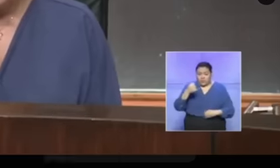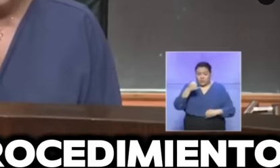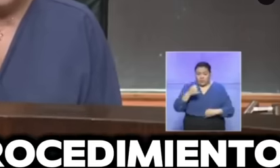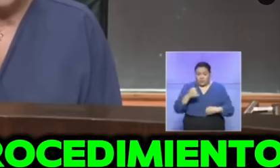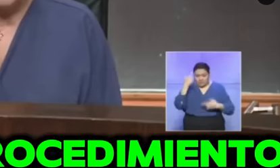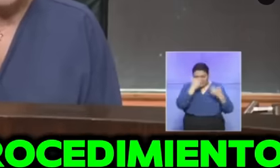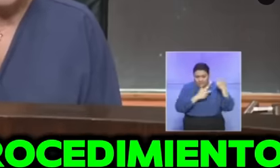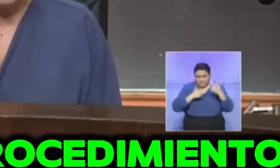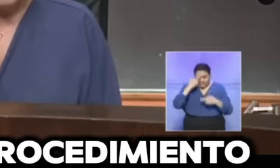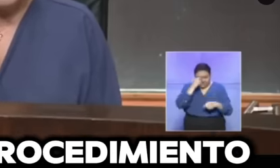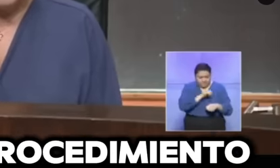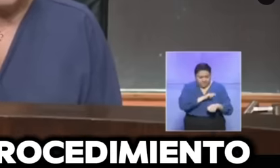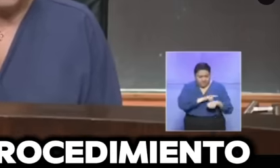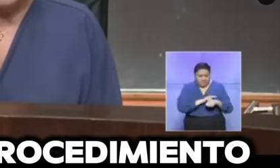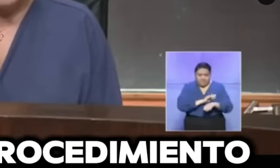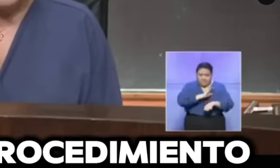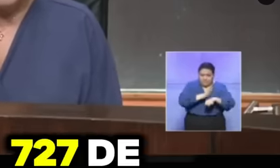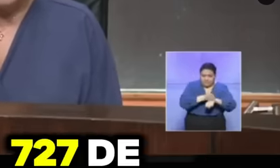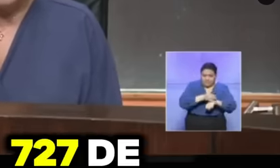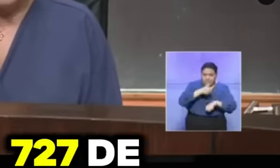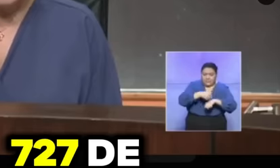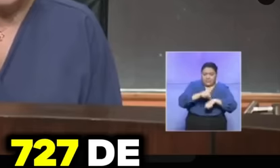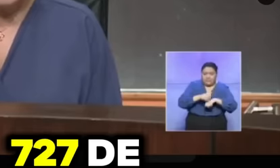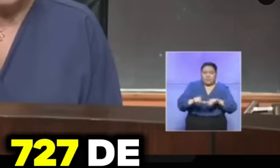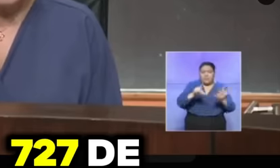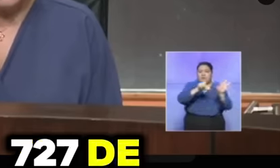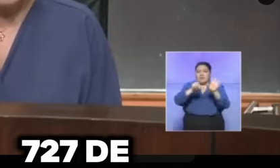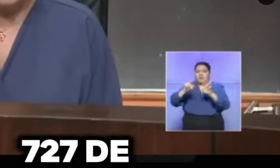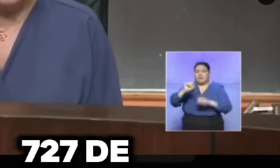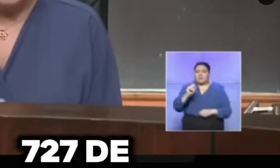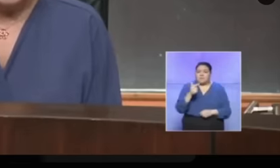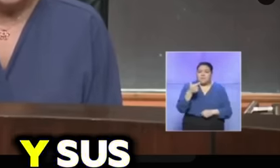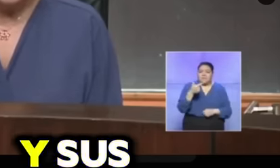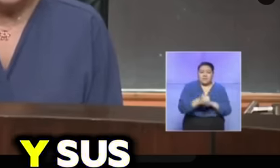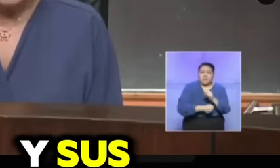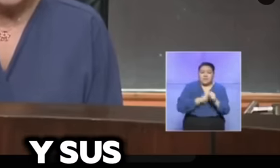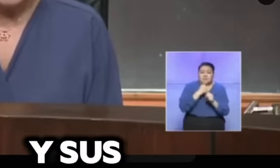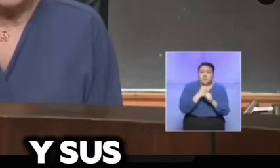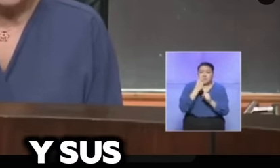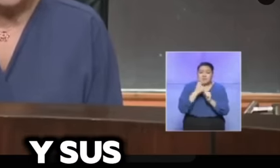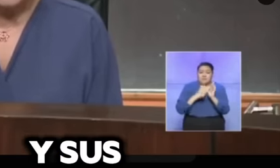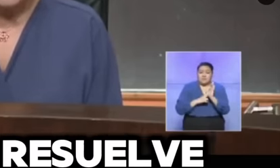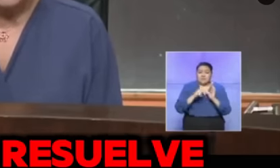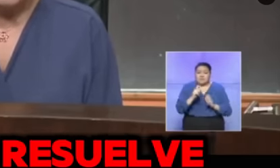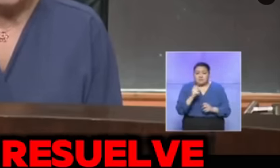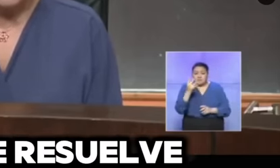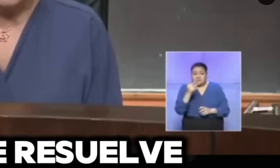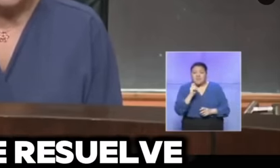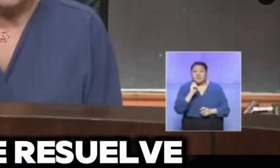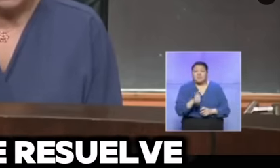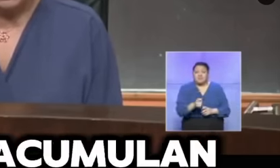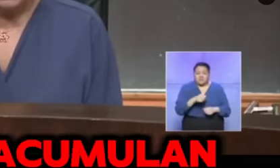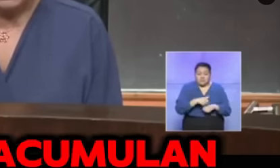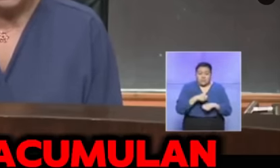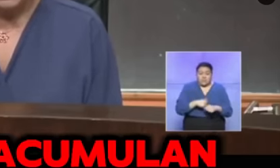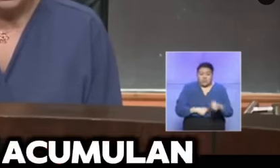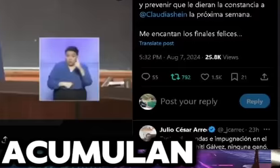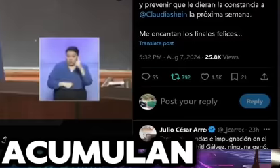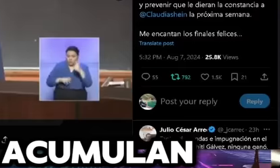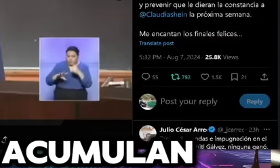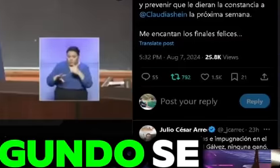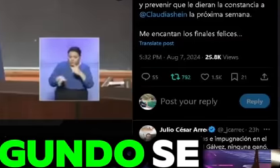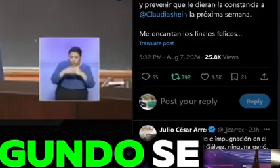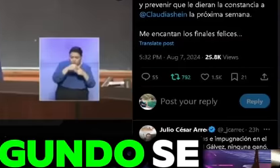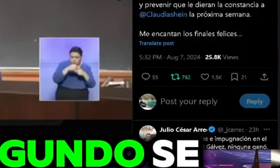revisión del procedimiento especial sancionador 727 de este año y sus relacionados, se resuelve primero, se acumulan